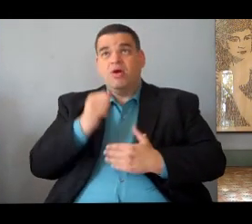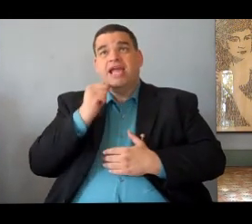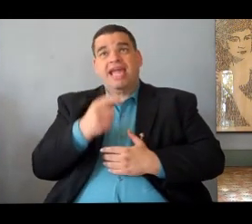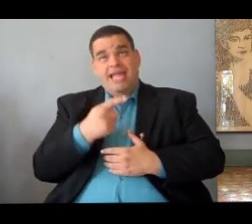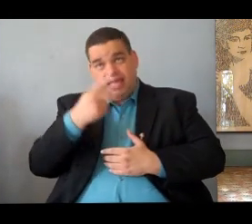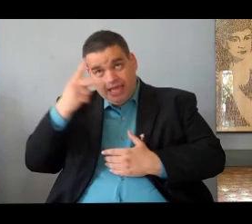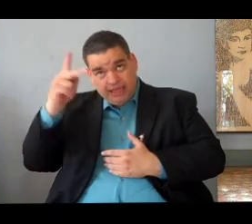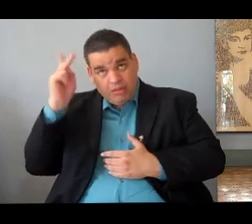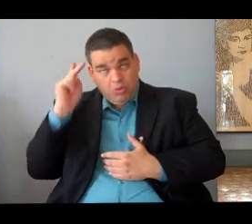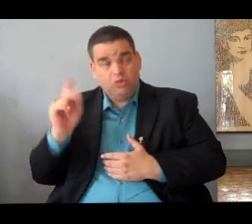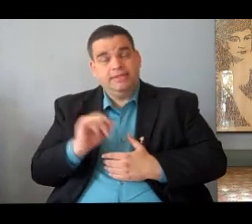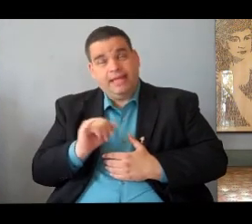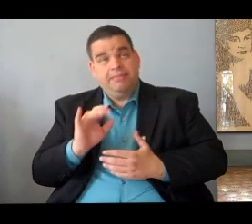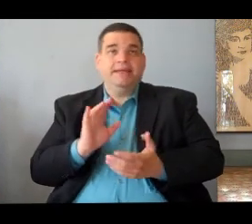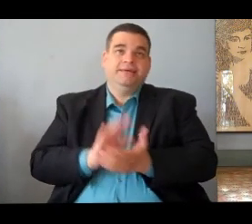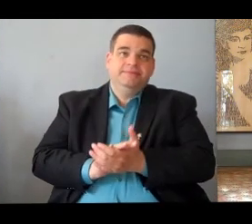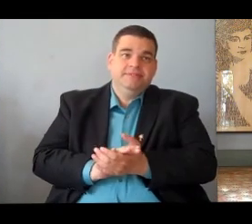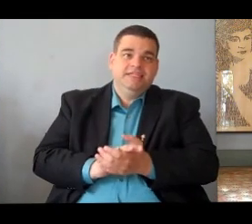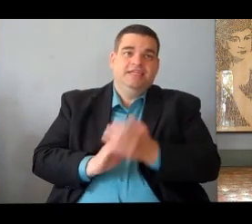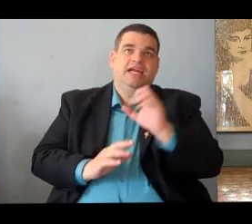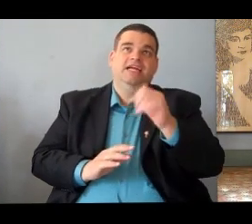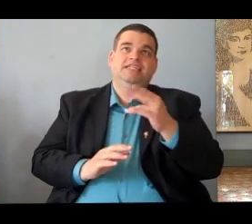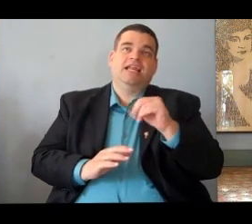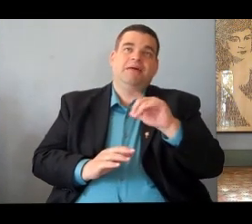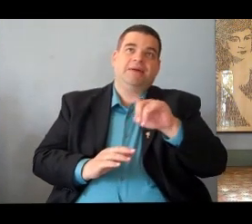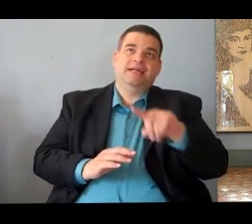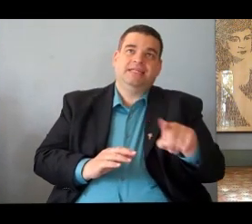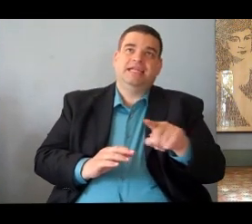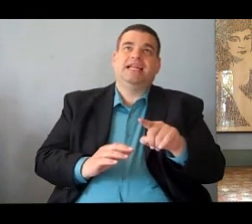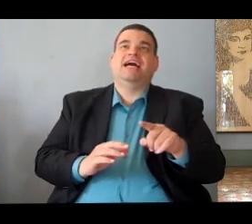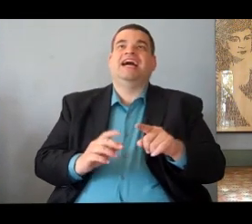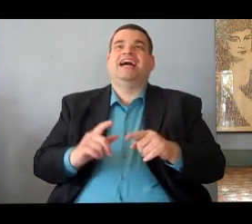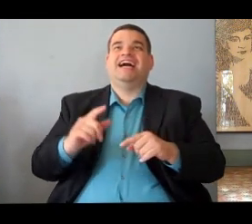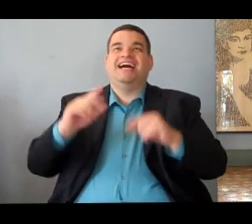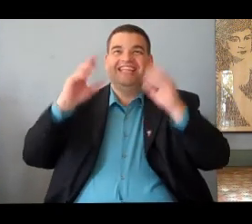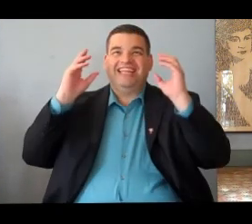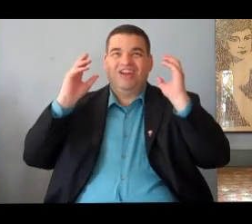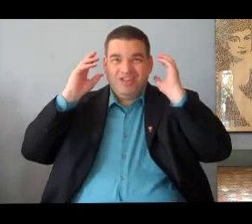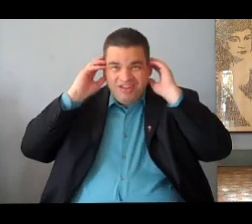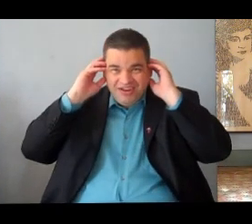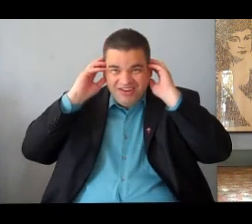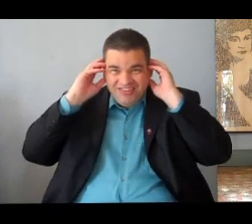Sí, mira. De Ponce. Chenan Martínez, como siempre, ahí, mira, con los audífonos puestos.